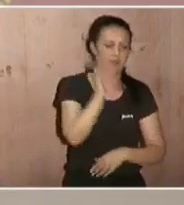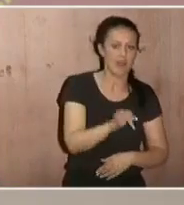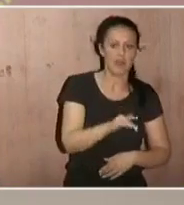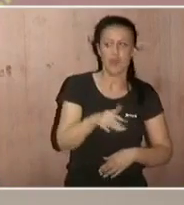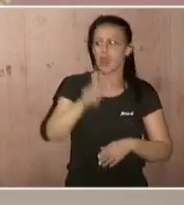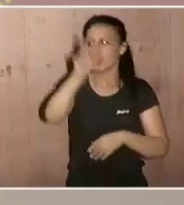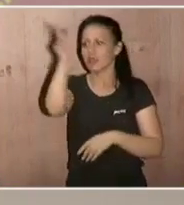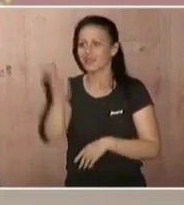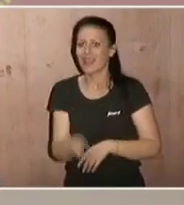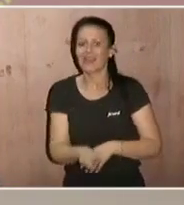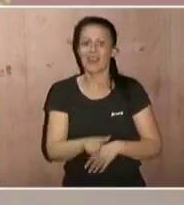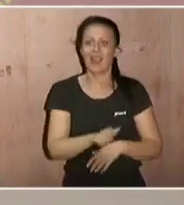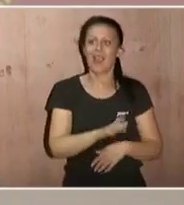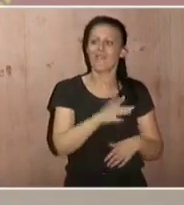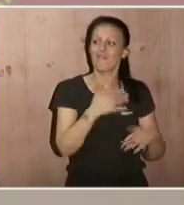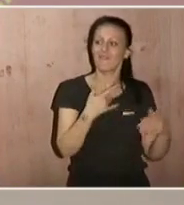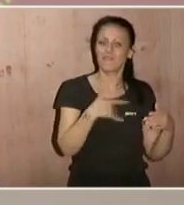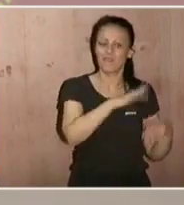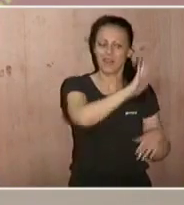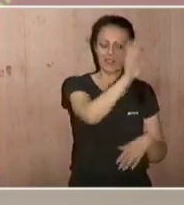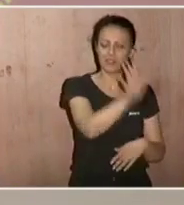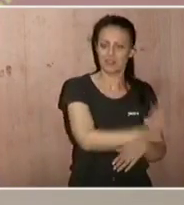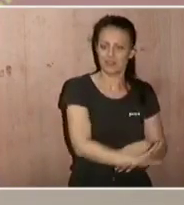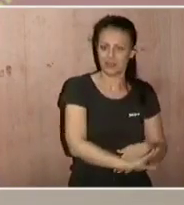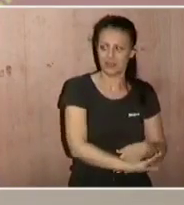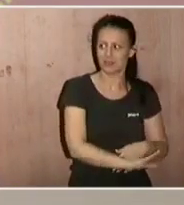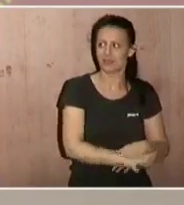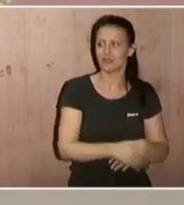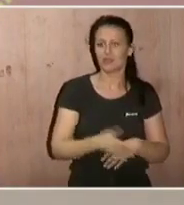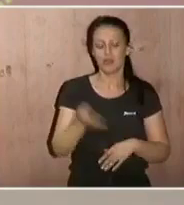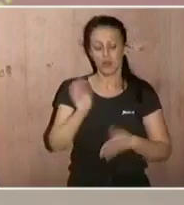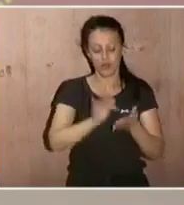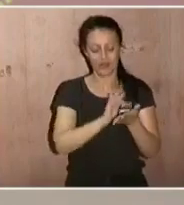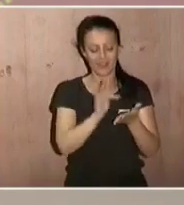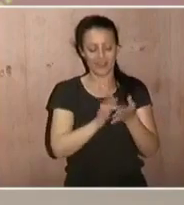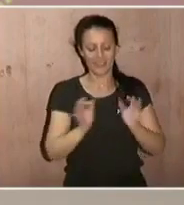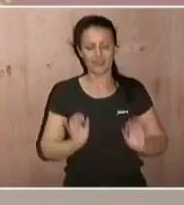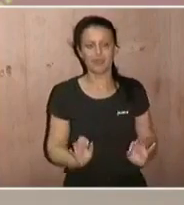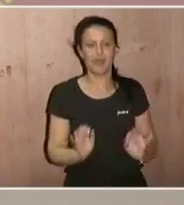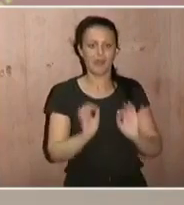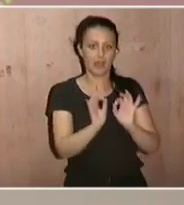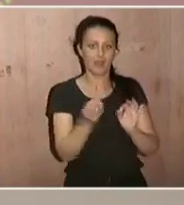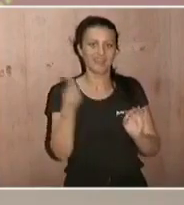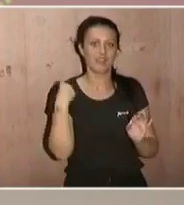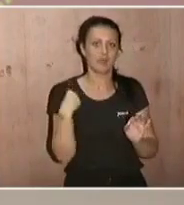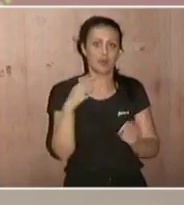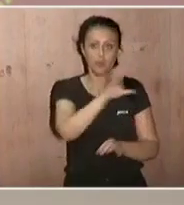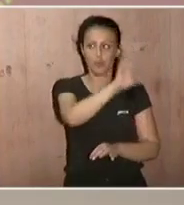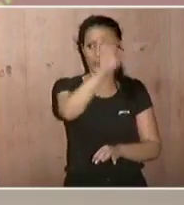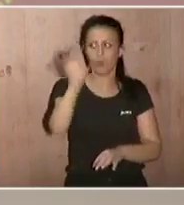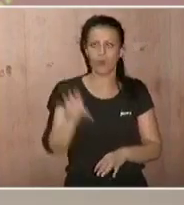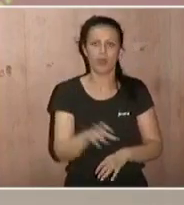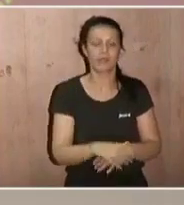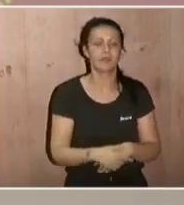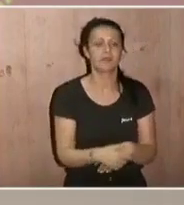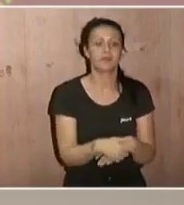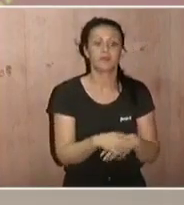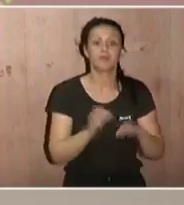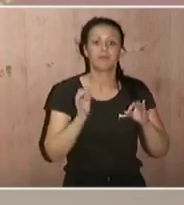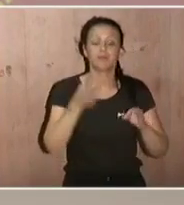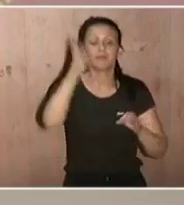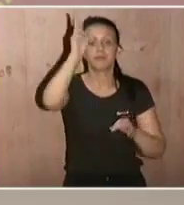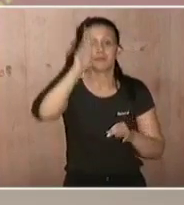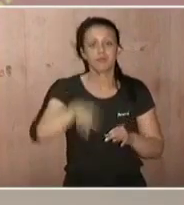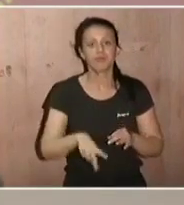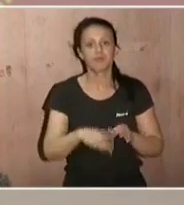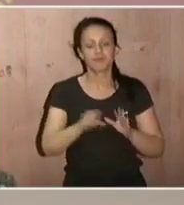o de los consejos asesores de diversas revistas especializadas de esos mismos países, así como de su